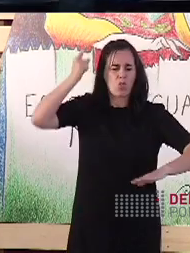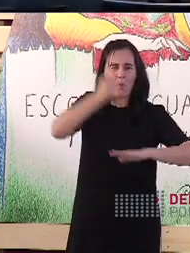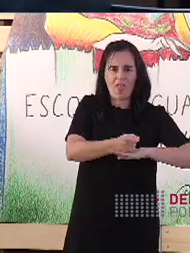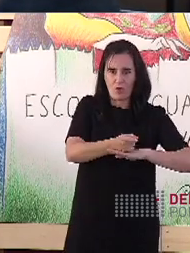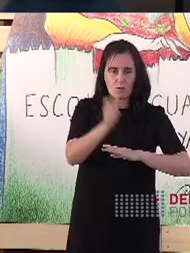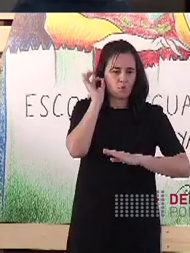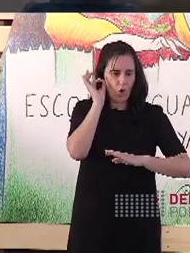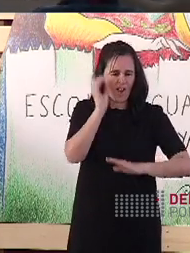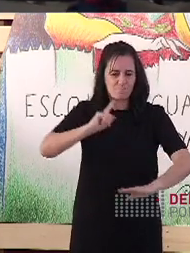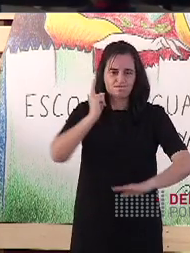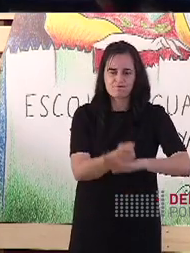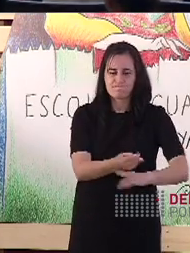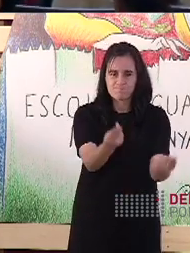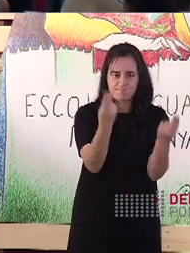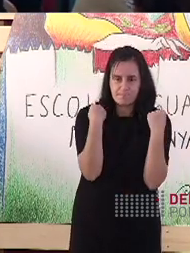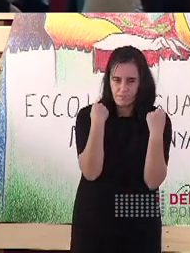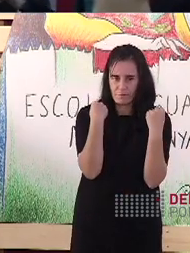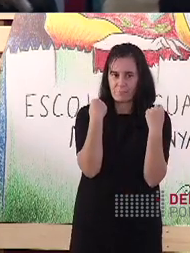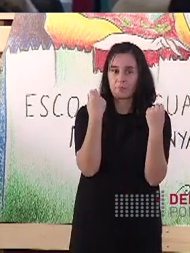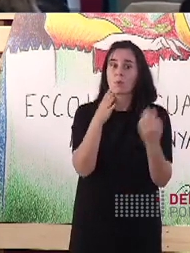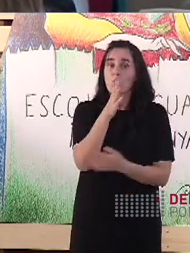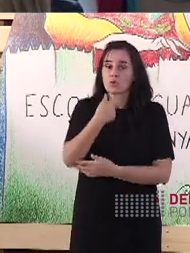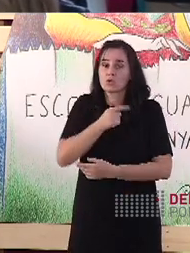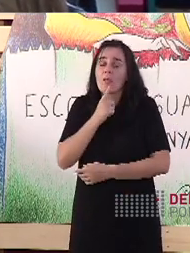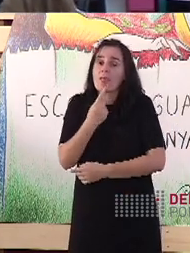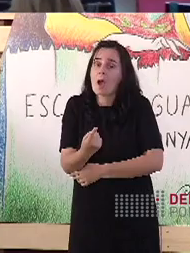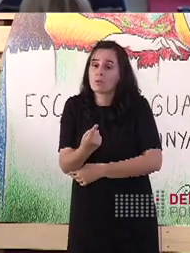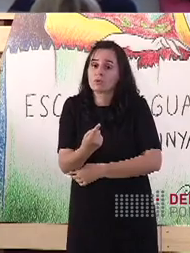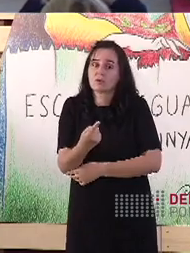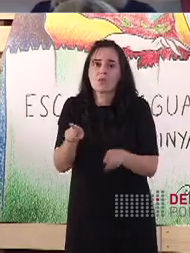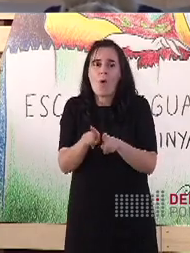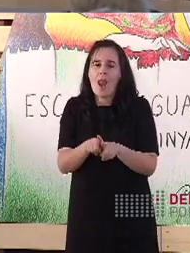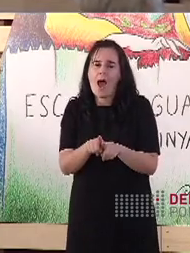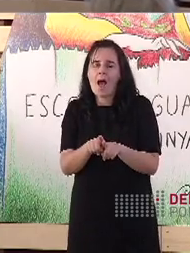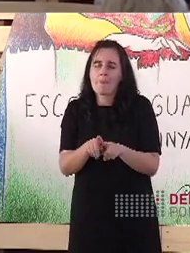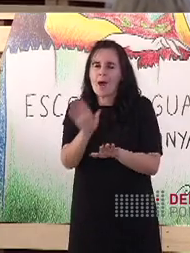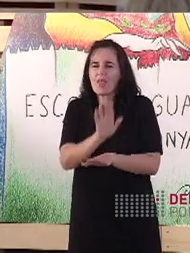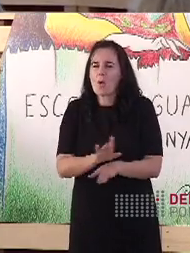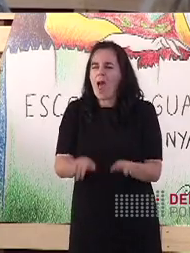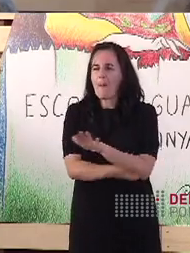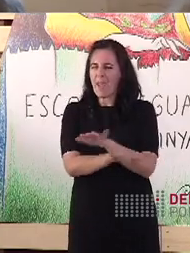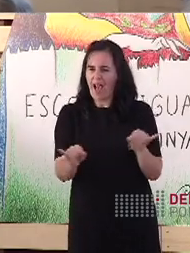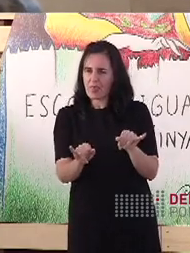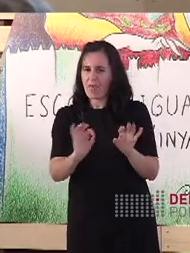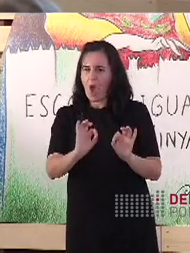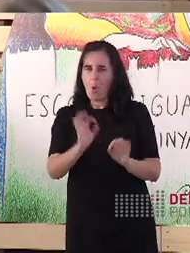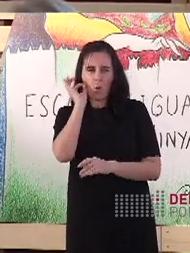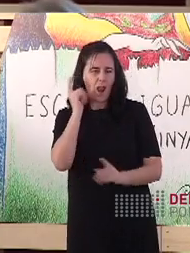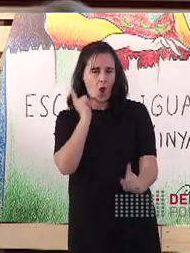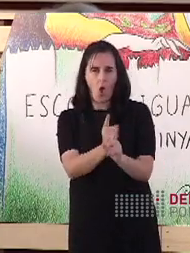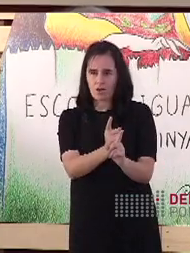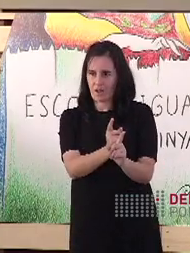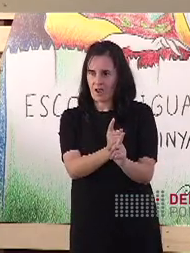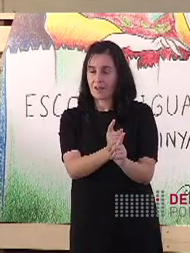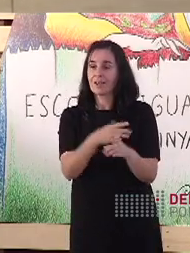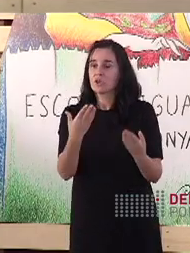una mujer. Por eso cuando decíamos, ¿no? Es que es un acto casi de venganza y de misoginia contra las mujeres. Y de esa manera